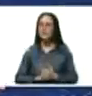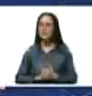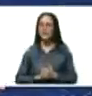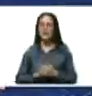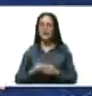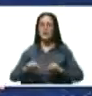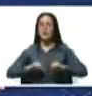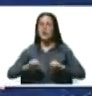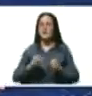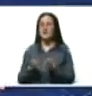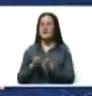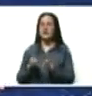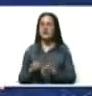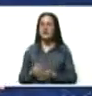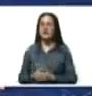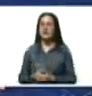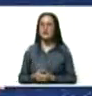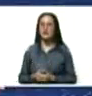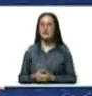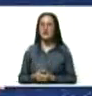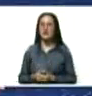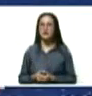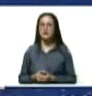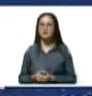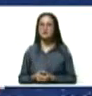tren. Exactamente. Motor de tracción.